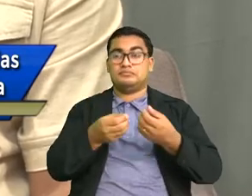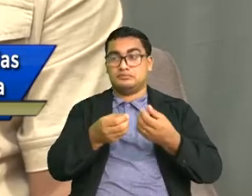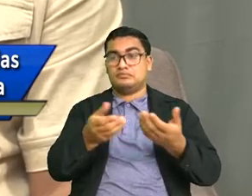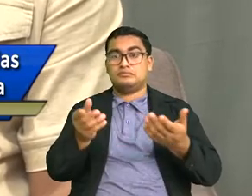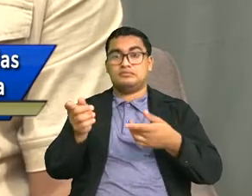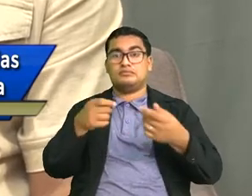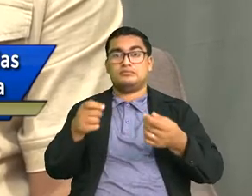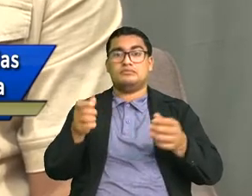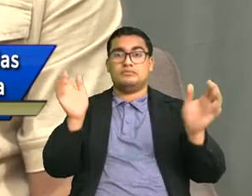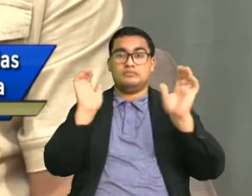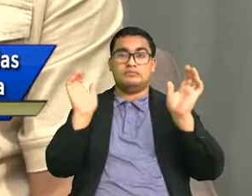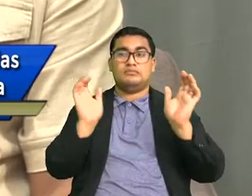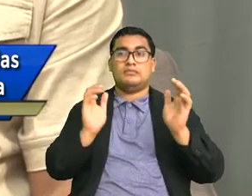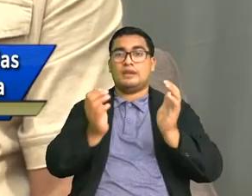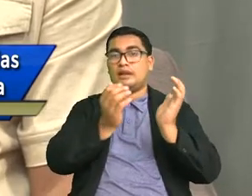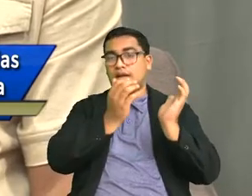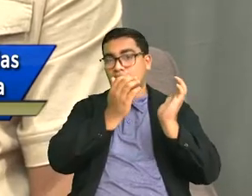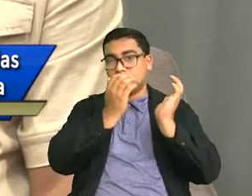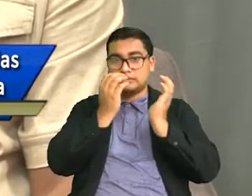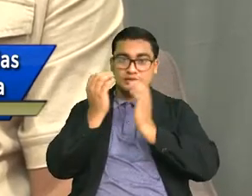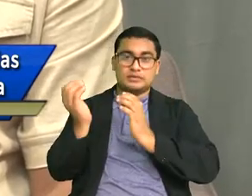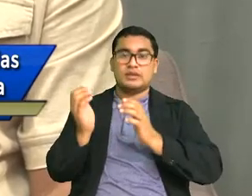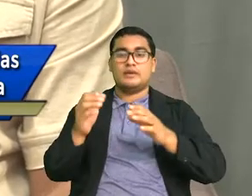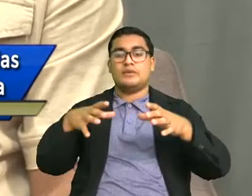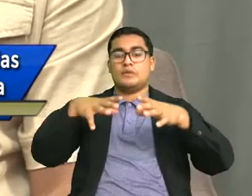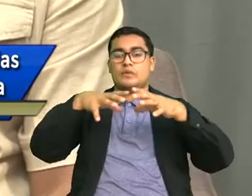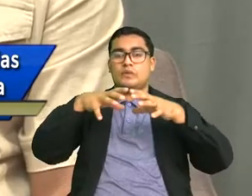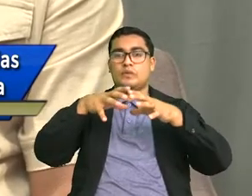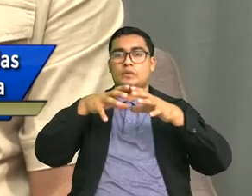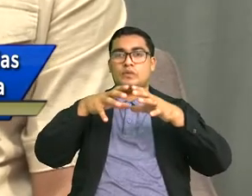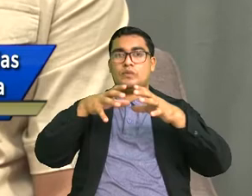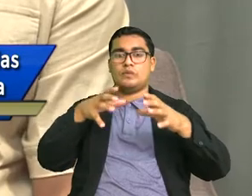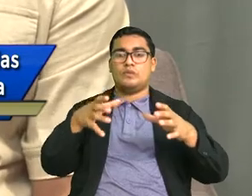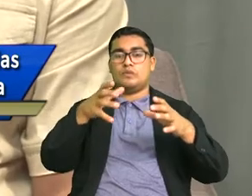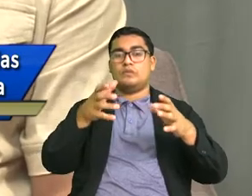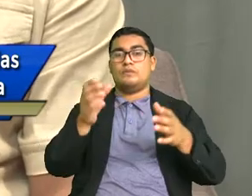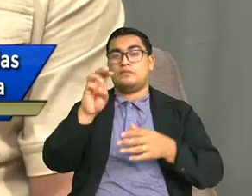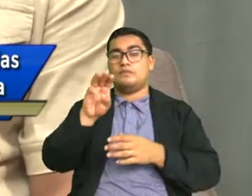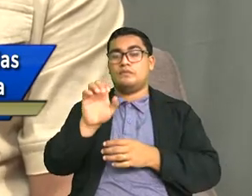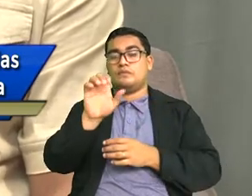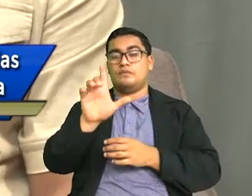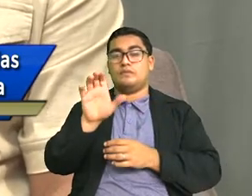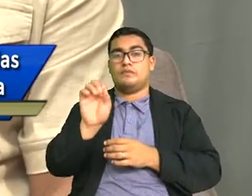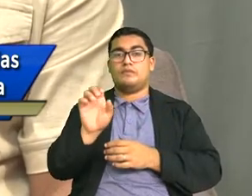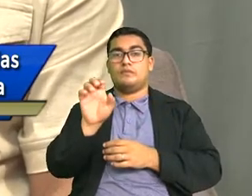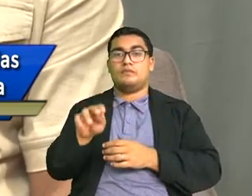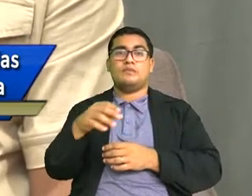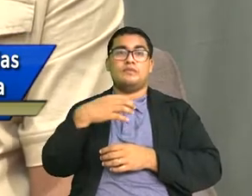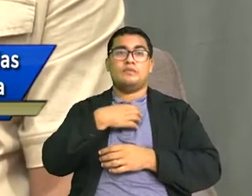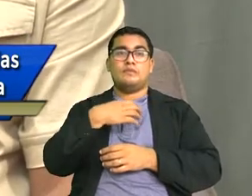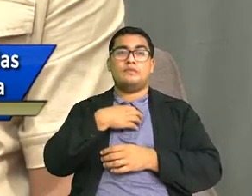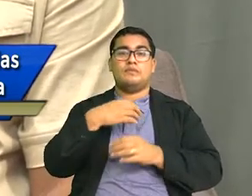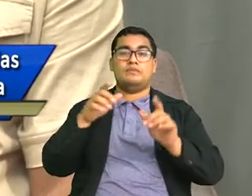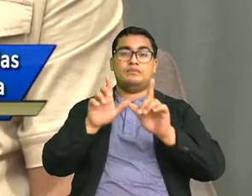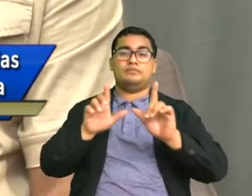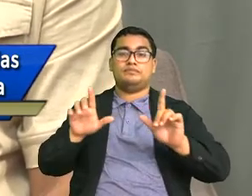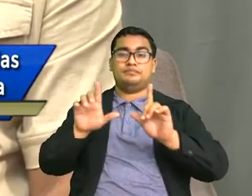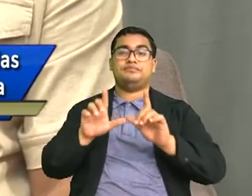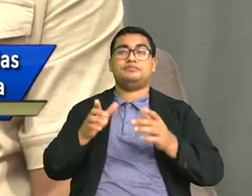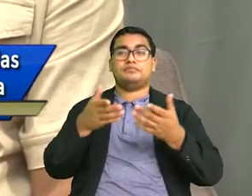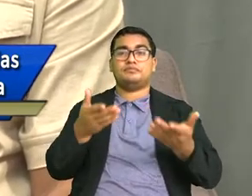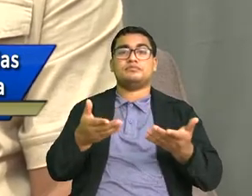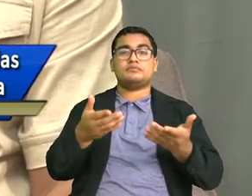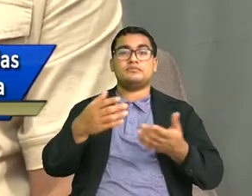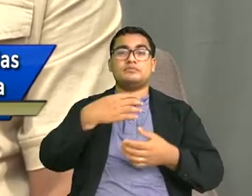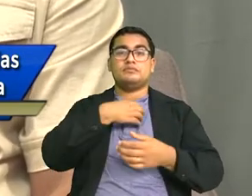tenemos productores de sandía de melón que son cultivos que se adaptan a esa particularidad de esa zona entonces eso lo que ven